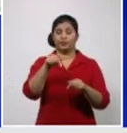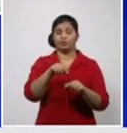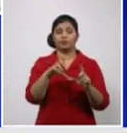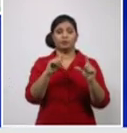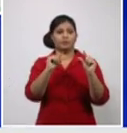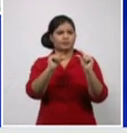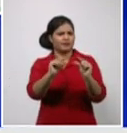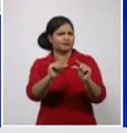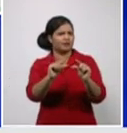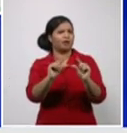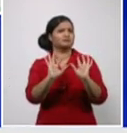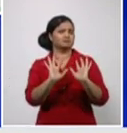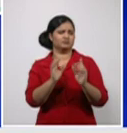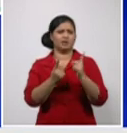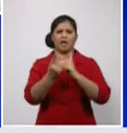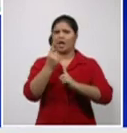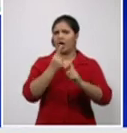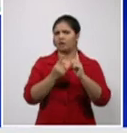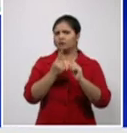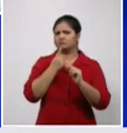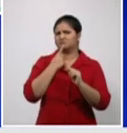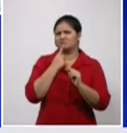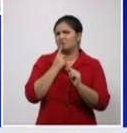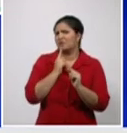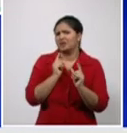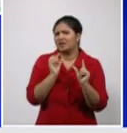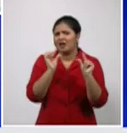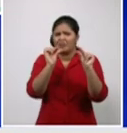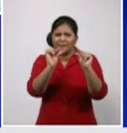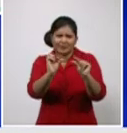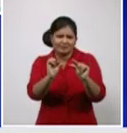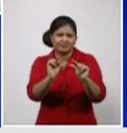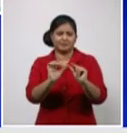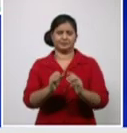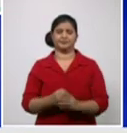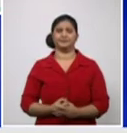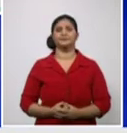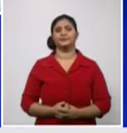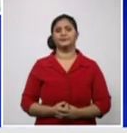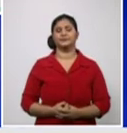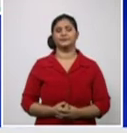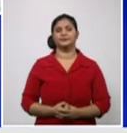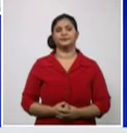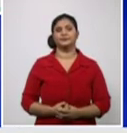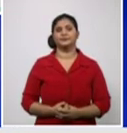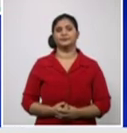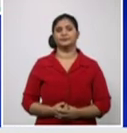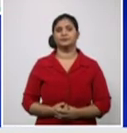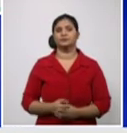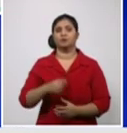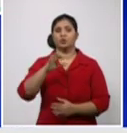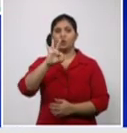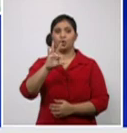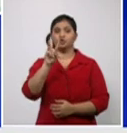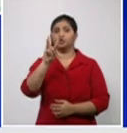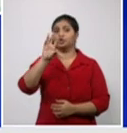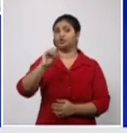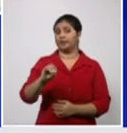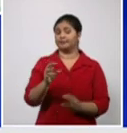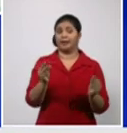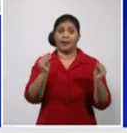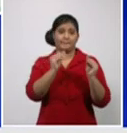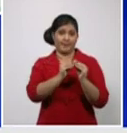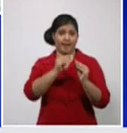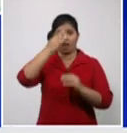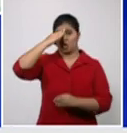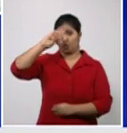que prácticamente no se puede apreciar. De los 830 casos autóctonos, como